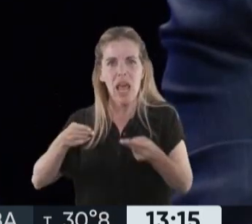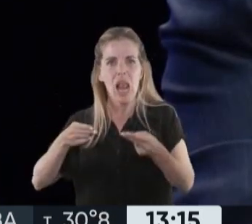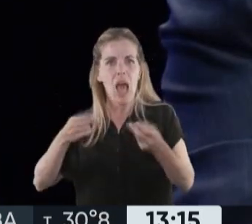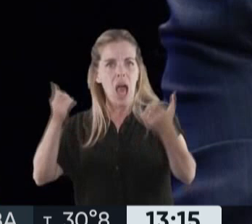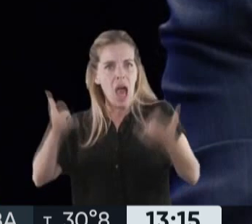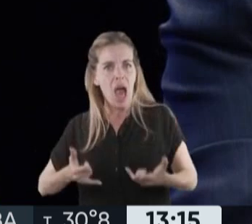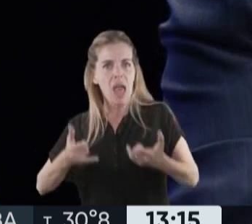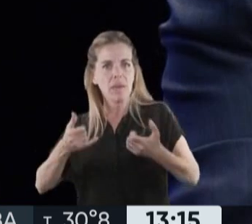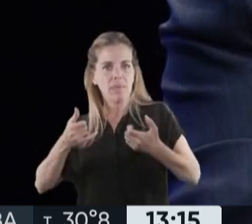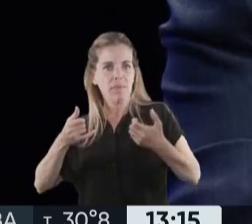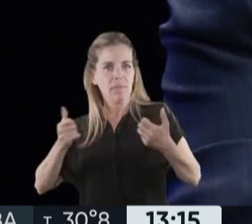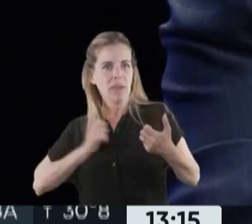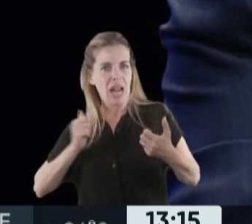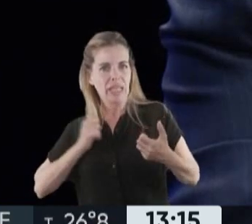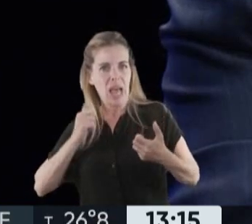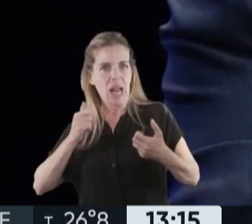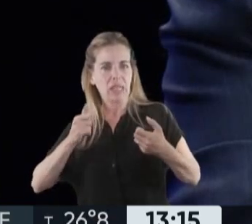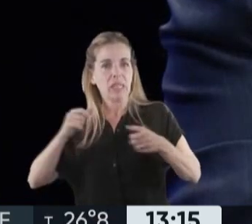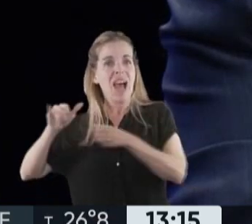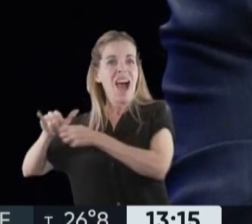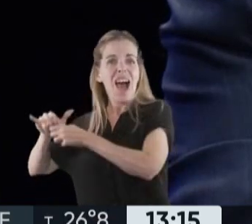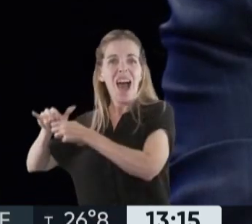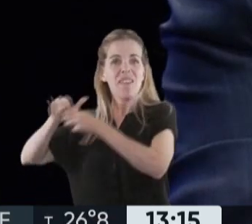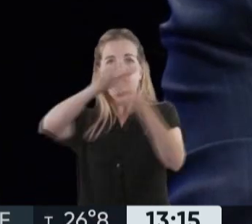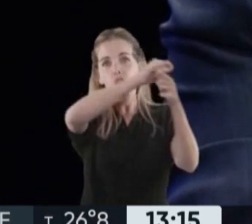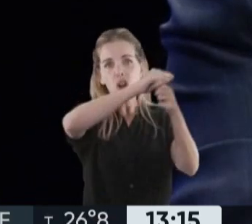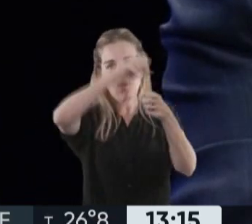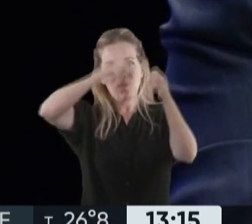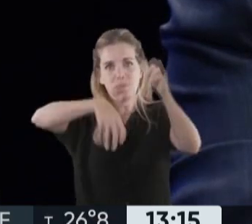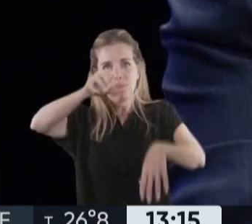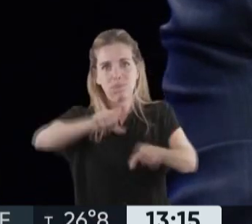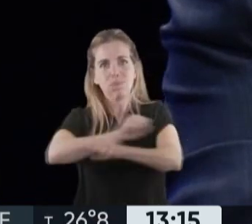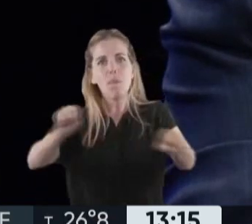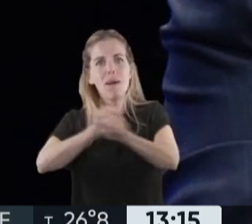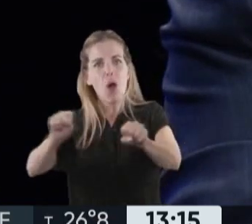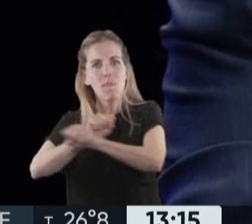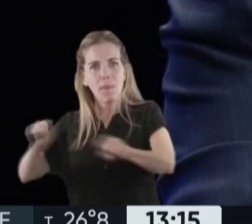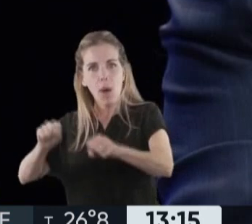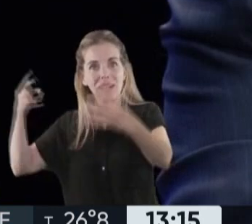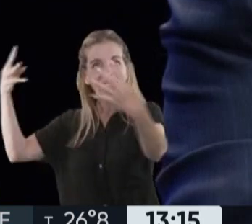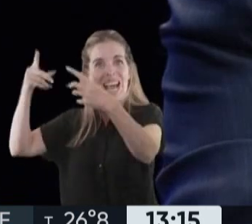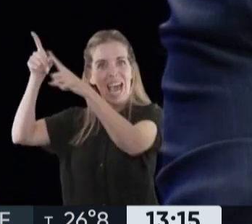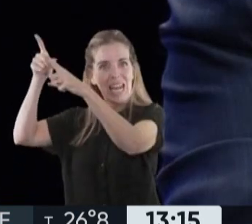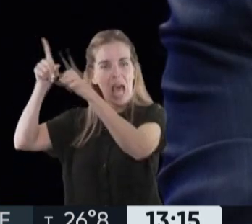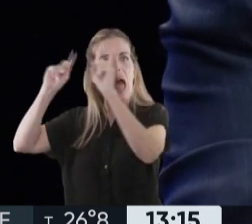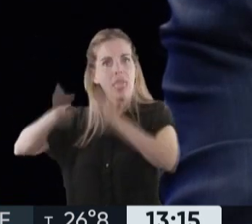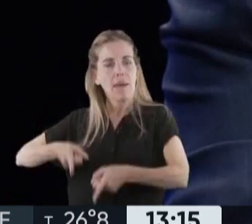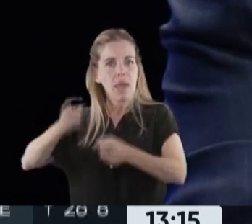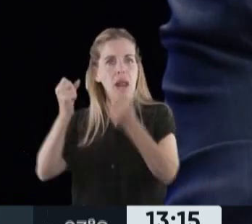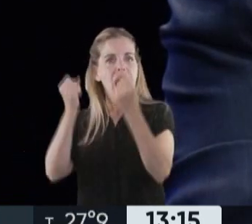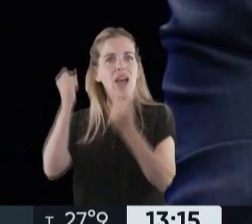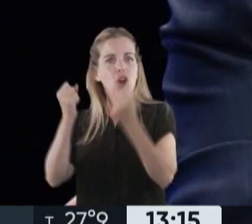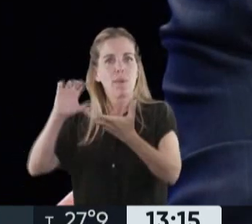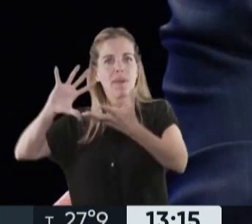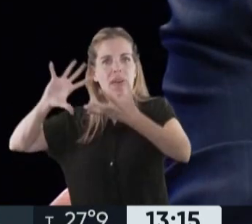tanques, se bombardea desde aviones, pero es una guerra donde la economía entra en juego y